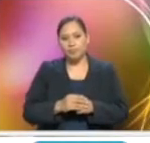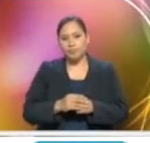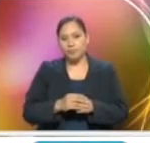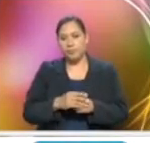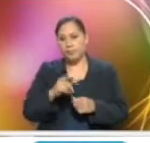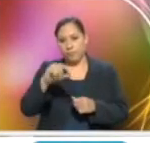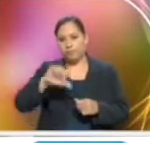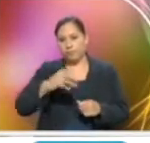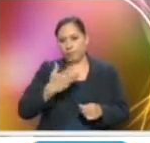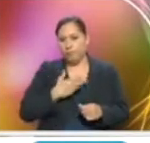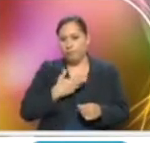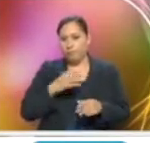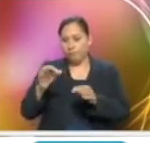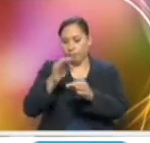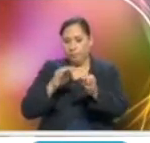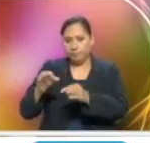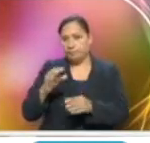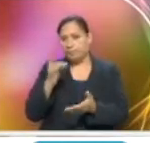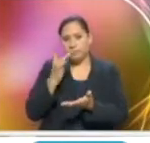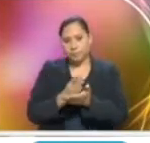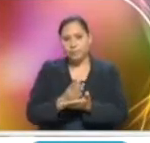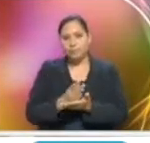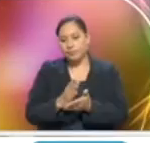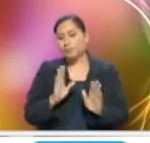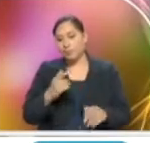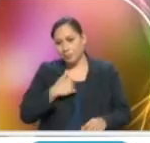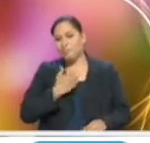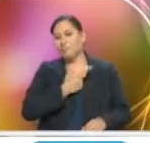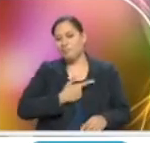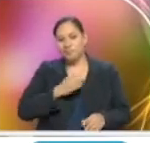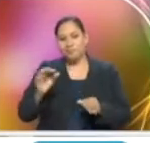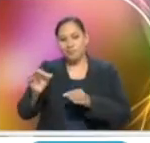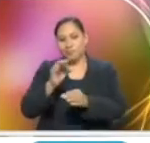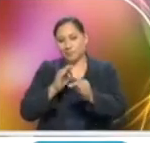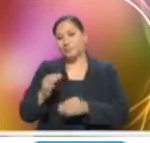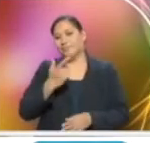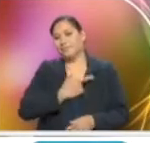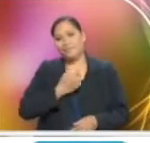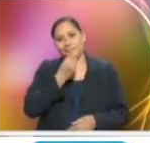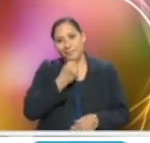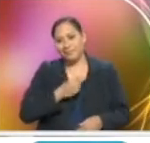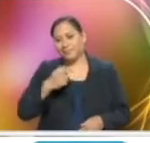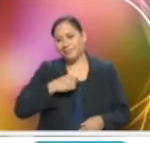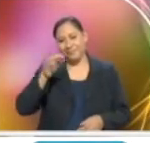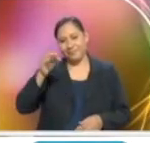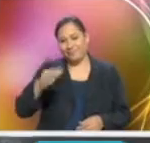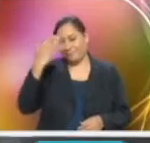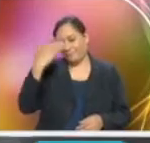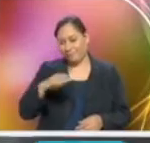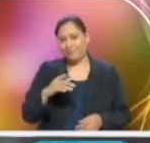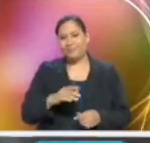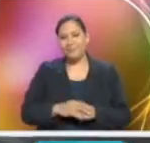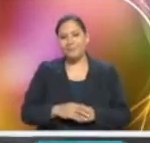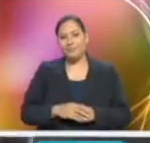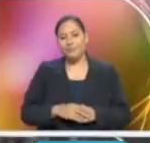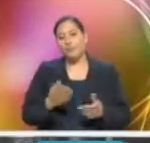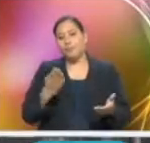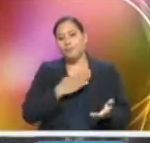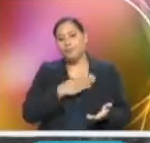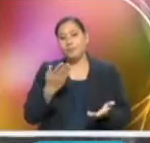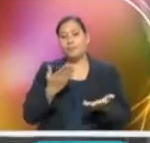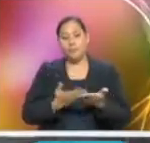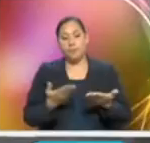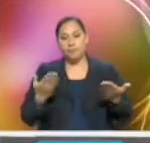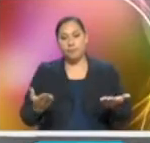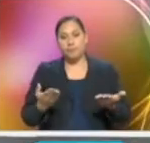fíjate esta que ocasión. justo sí quieres Justo, salami. Era lo que te había tocado. Me encanta el salami. Excelente, ya que tino tengo yo, ya sabes. Entonces, bueno, lo que